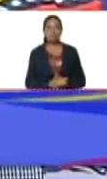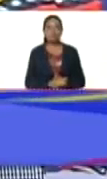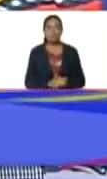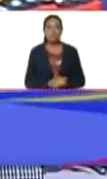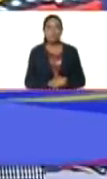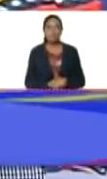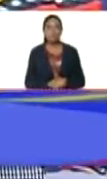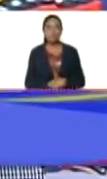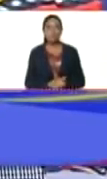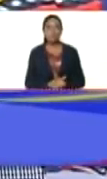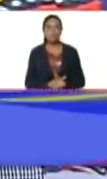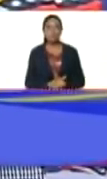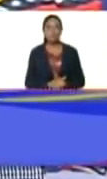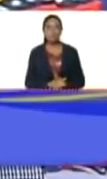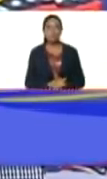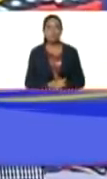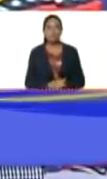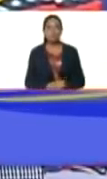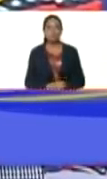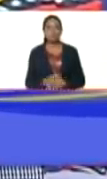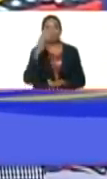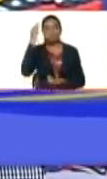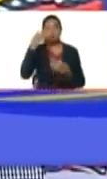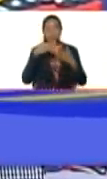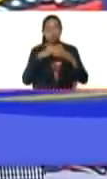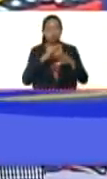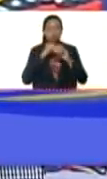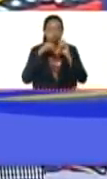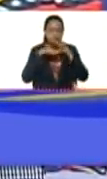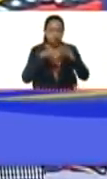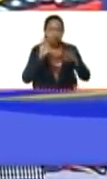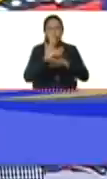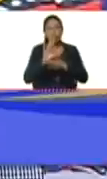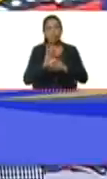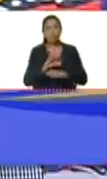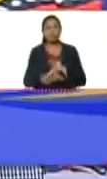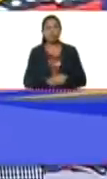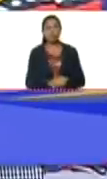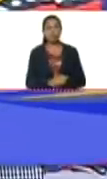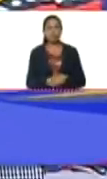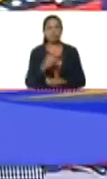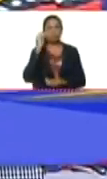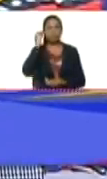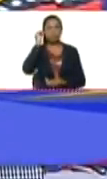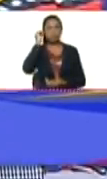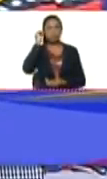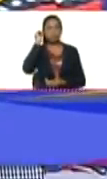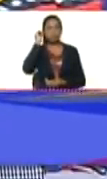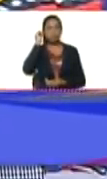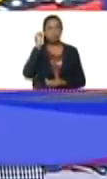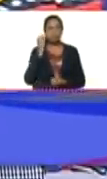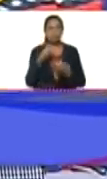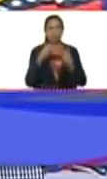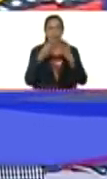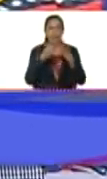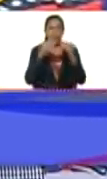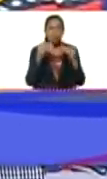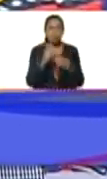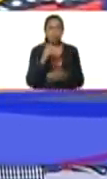Silita? Con el favor de Dios, sus bendiciones y su protección divina. Mara, cuéntamelo